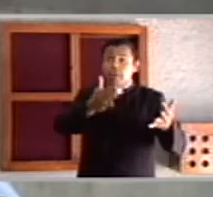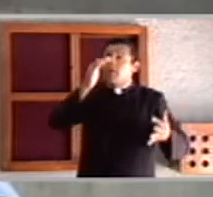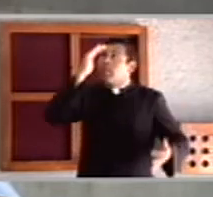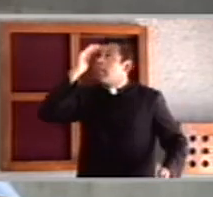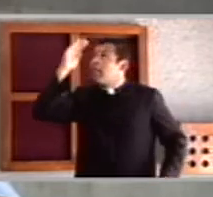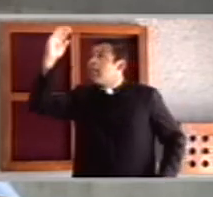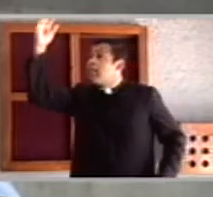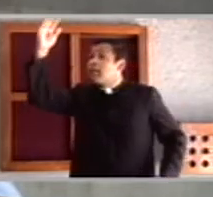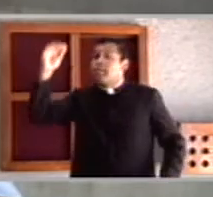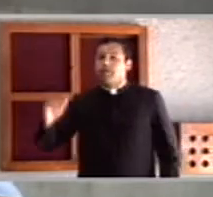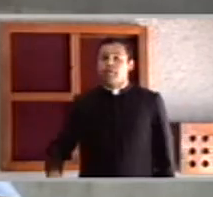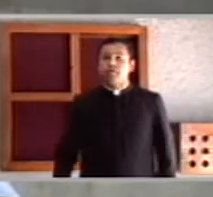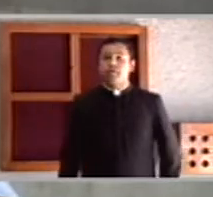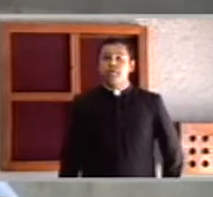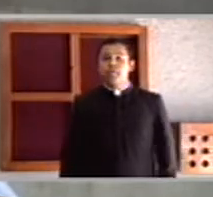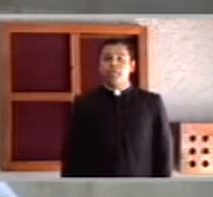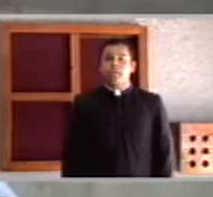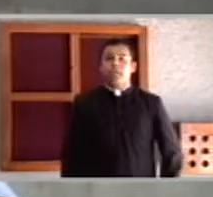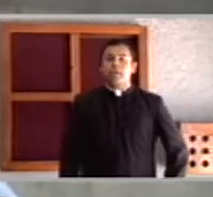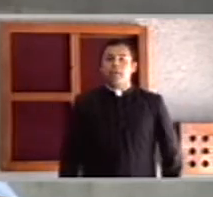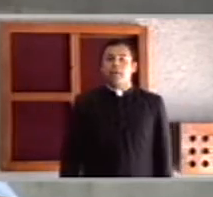misericordia del